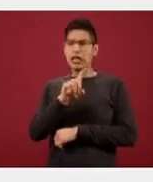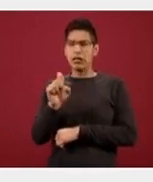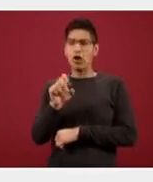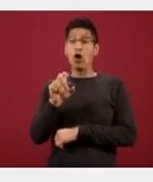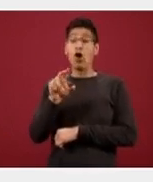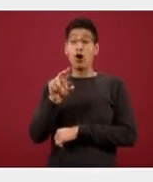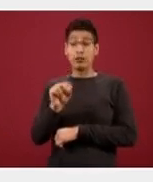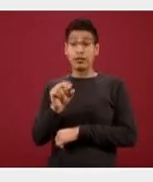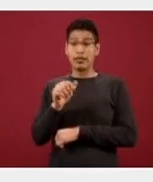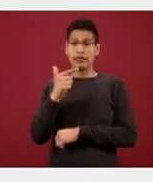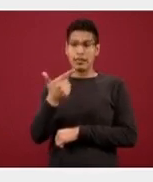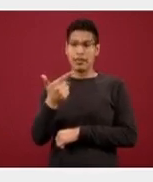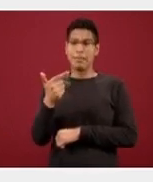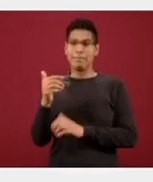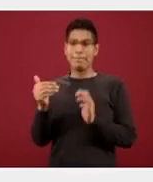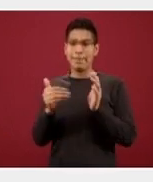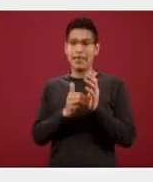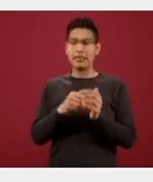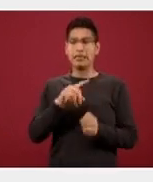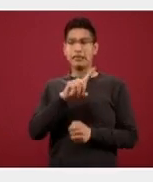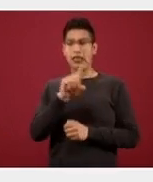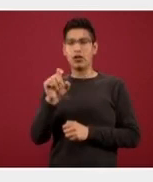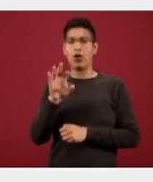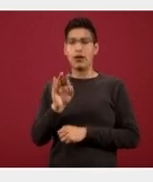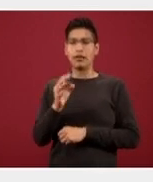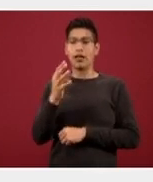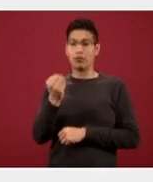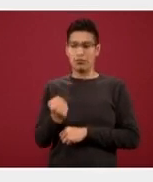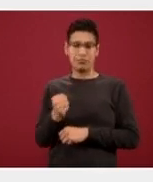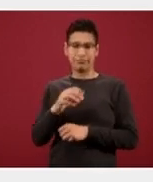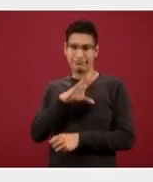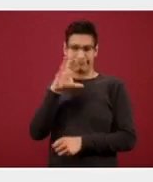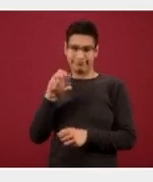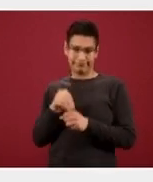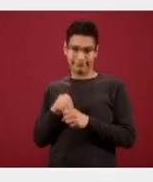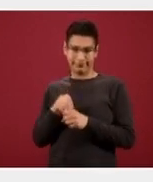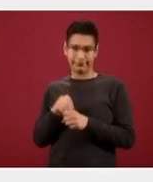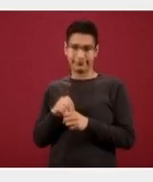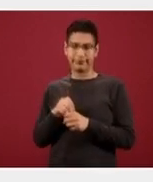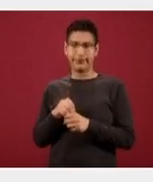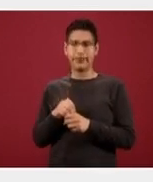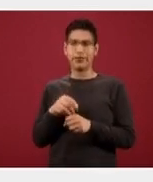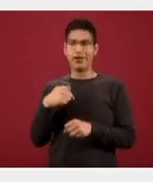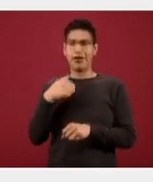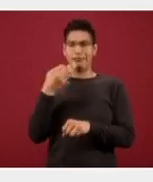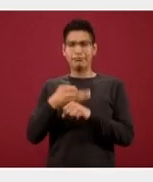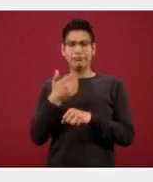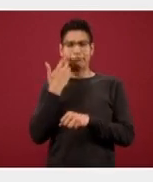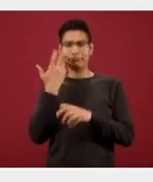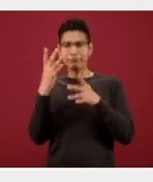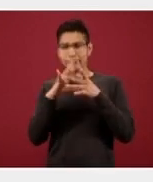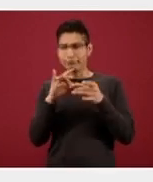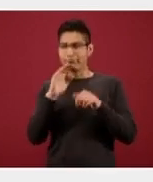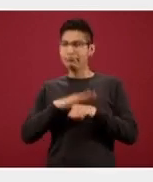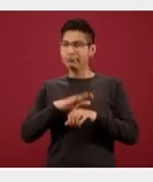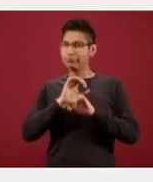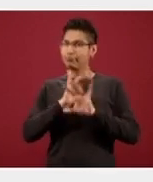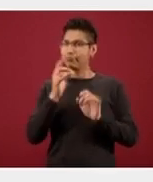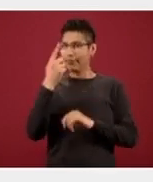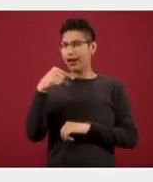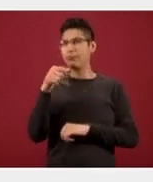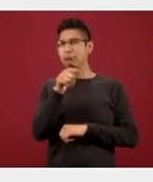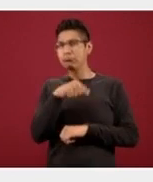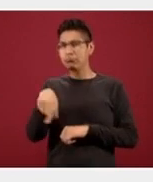187,149 casos del total de casos acumulados. Quiero poner un poco el contexto también para